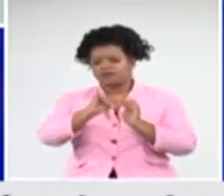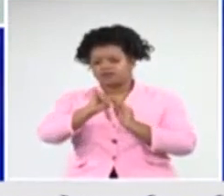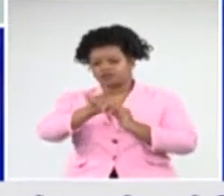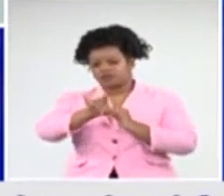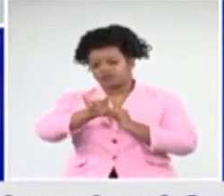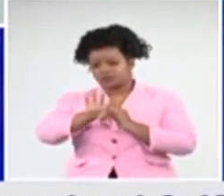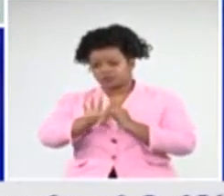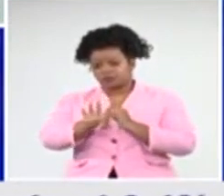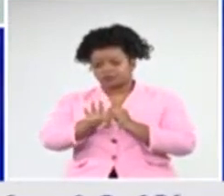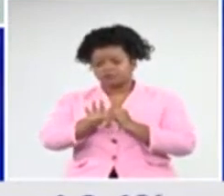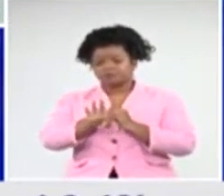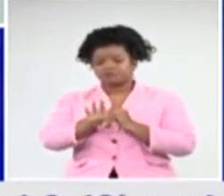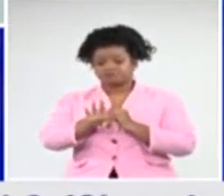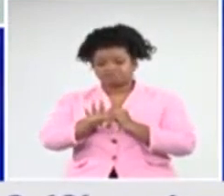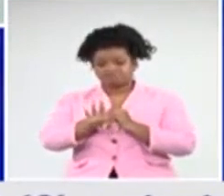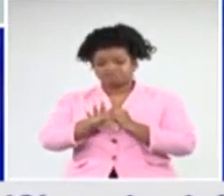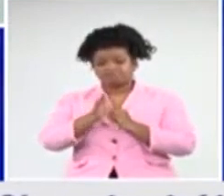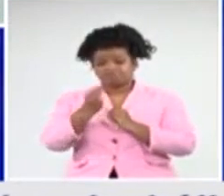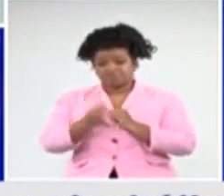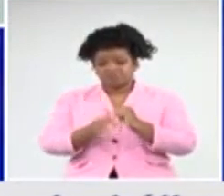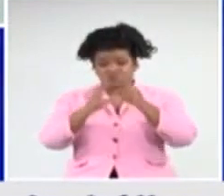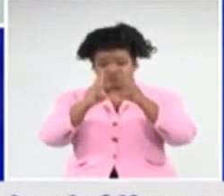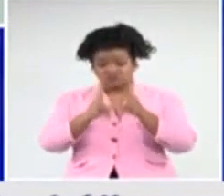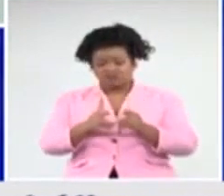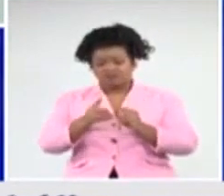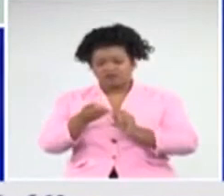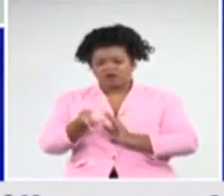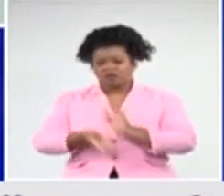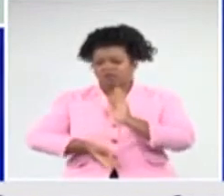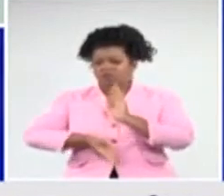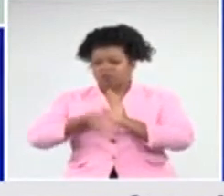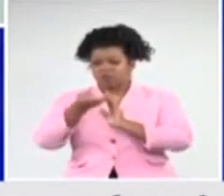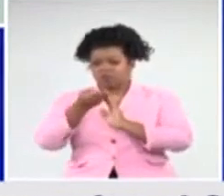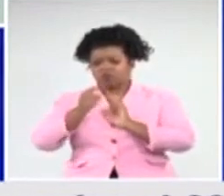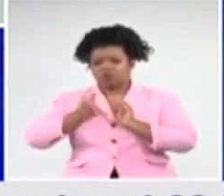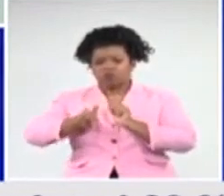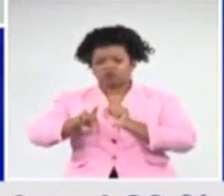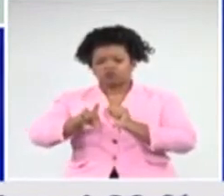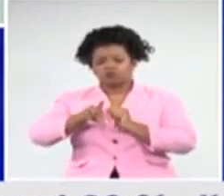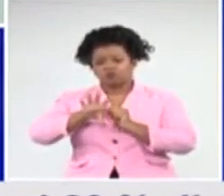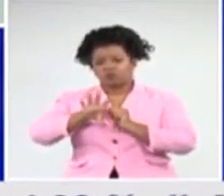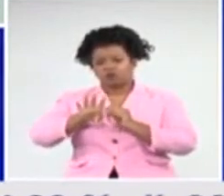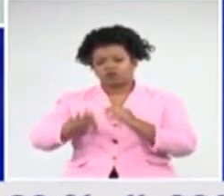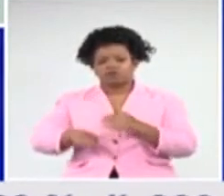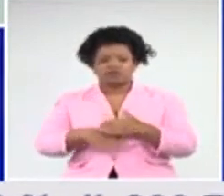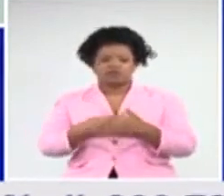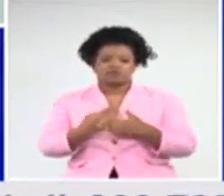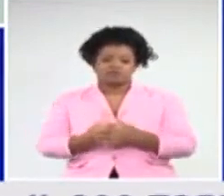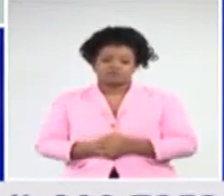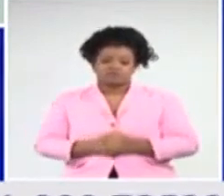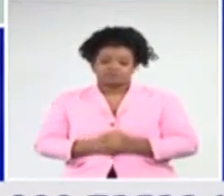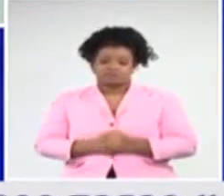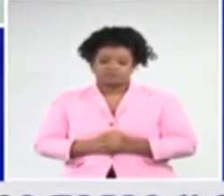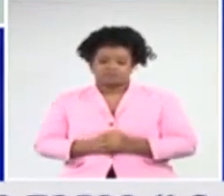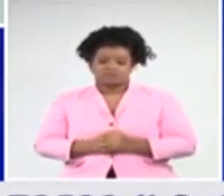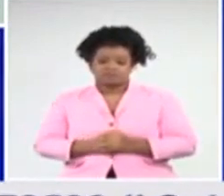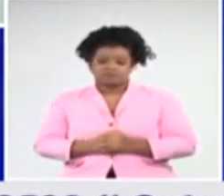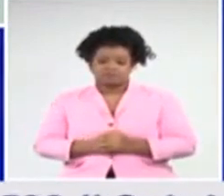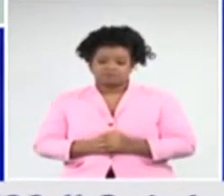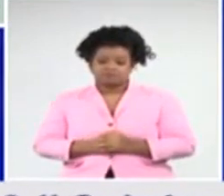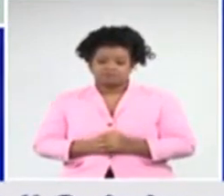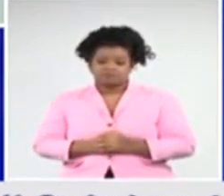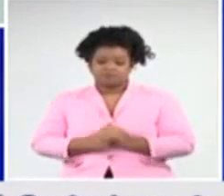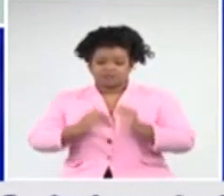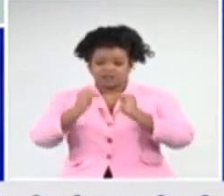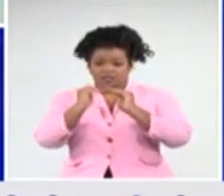1.694, es la más alta que hemos tenido en estos últimos 4 días. Lejos de disminuir, se